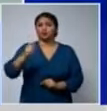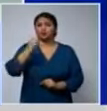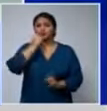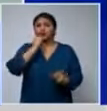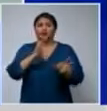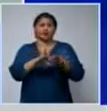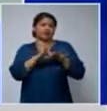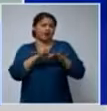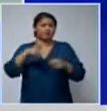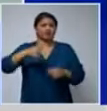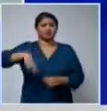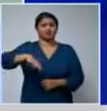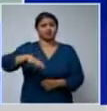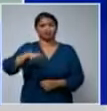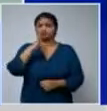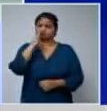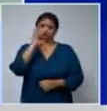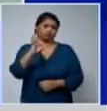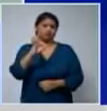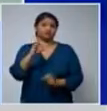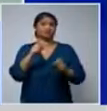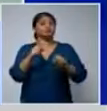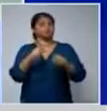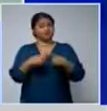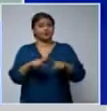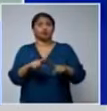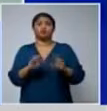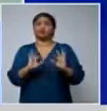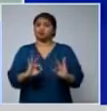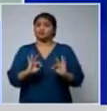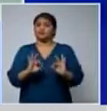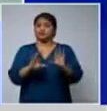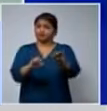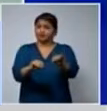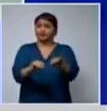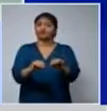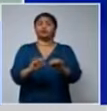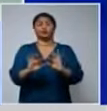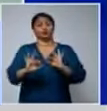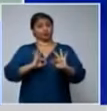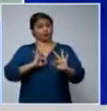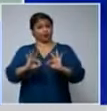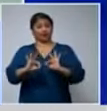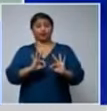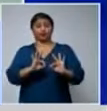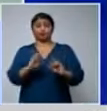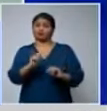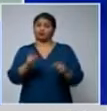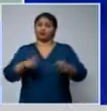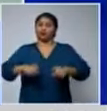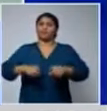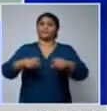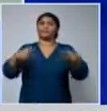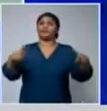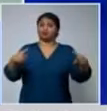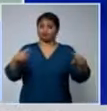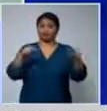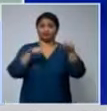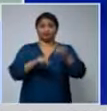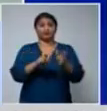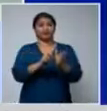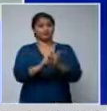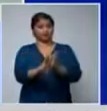y siempre una alerta de lo que nos pudiera pasar, más en un territorio con una complejidad